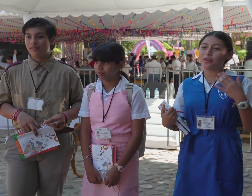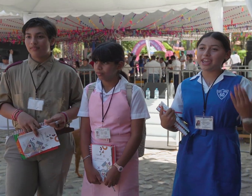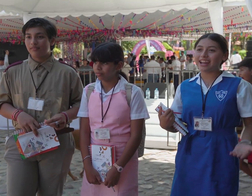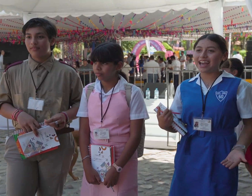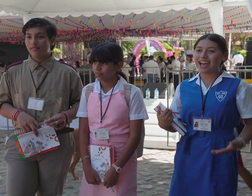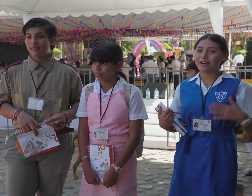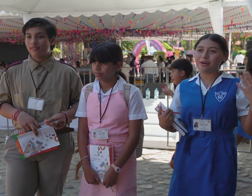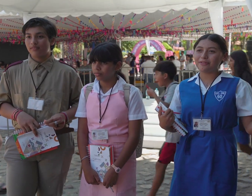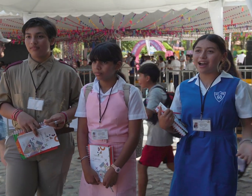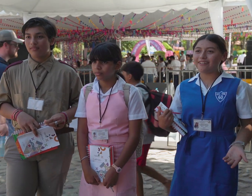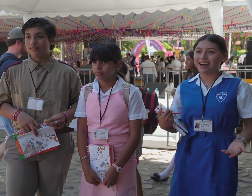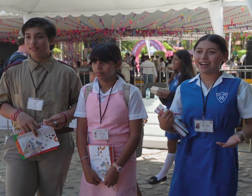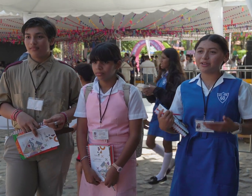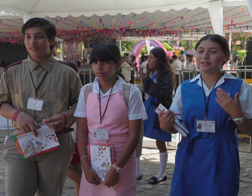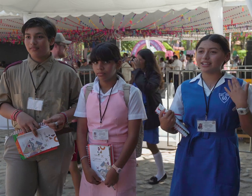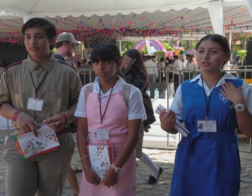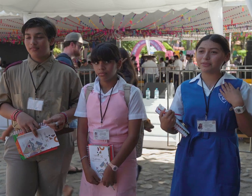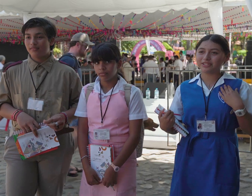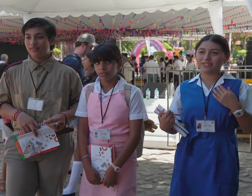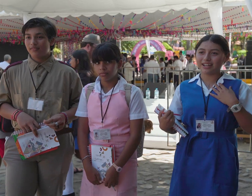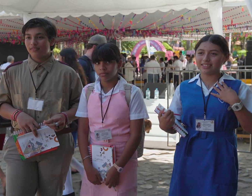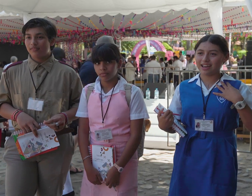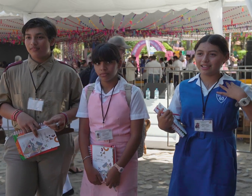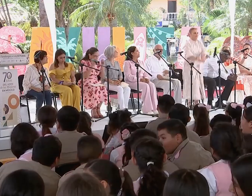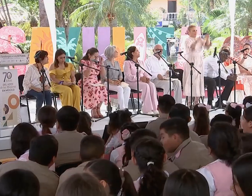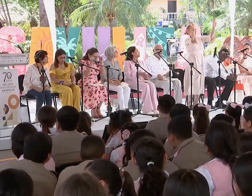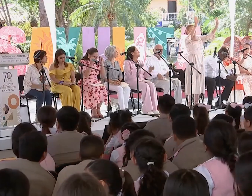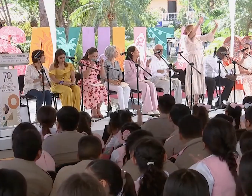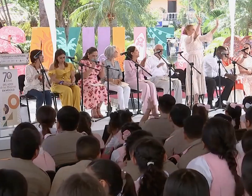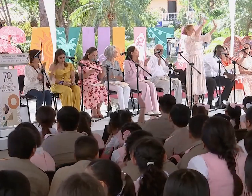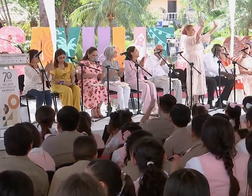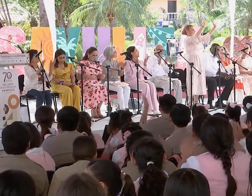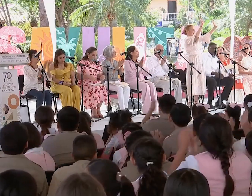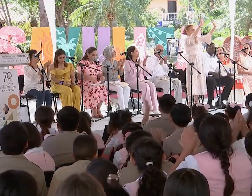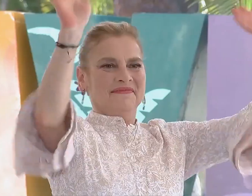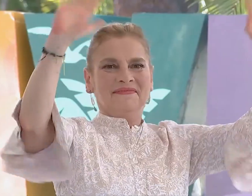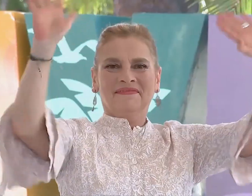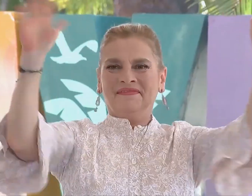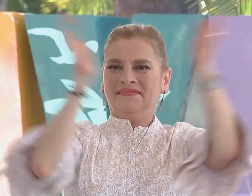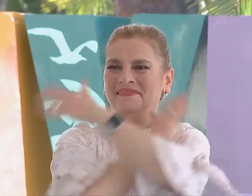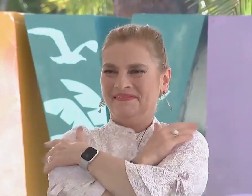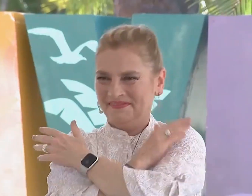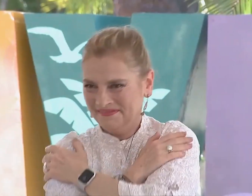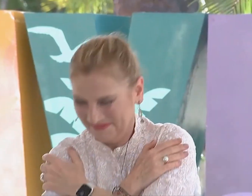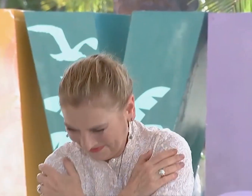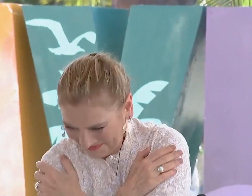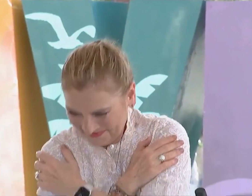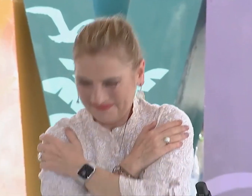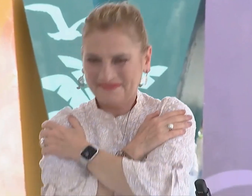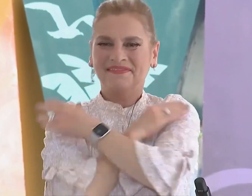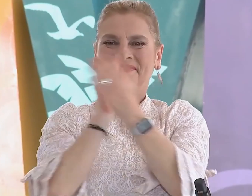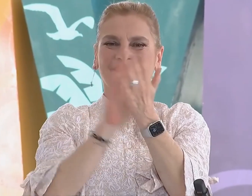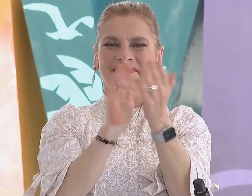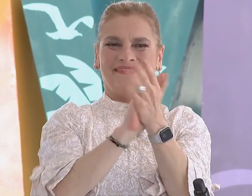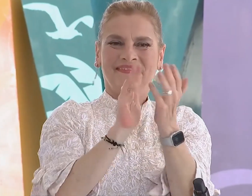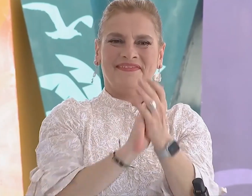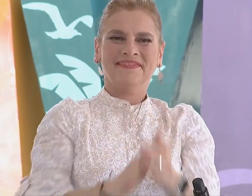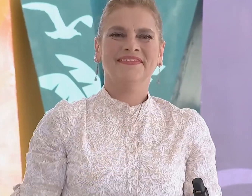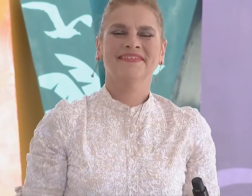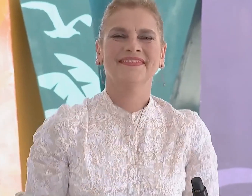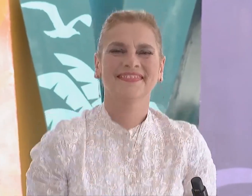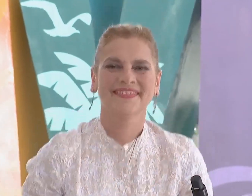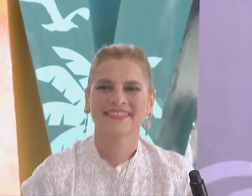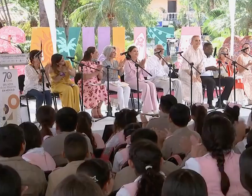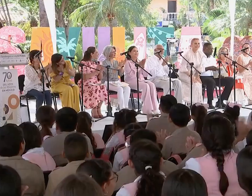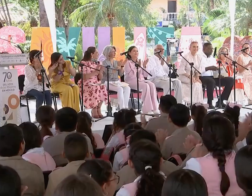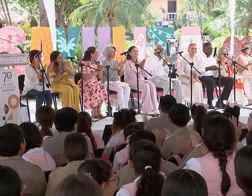ver cómo era, cómo hablaba, cómo era su personalidad. Me acuerdo mucho de mi profesor de español en primero de secundaria, que